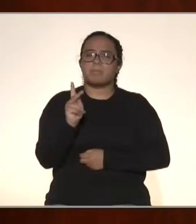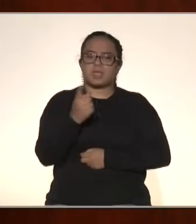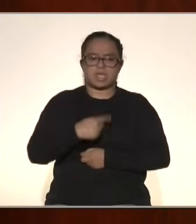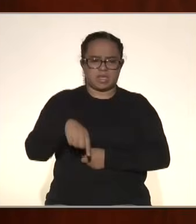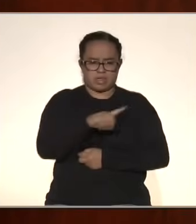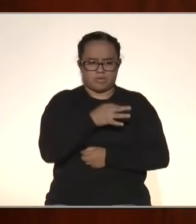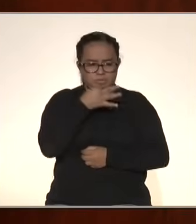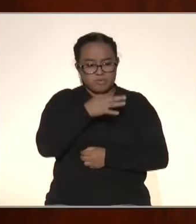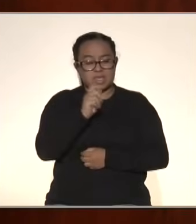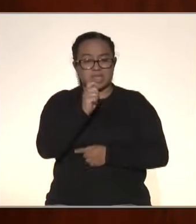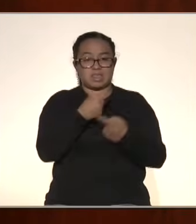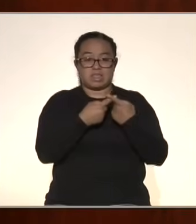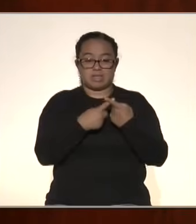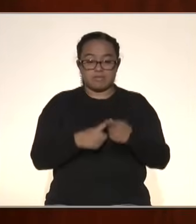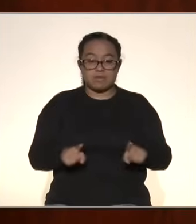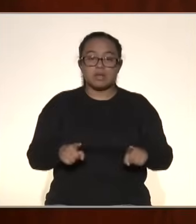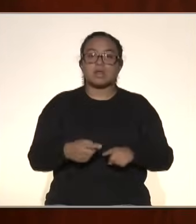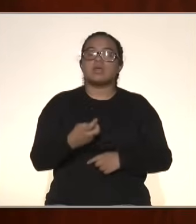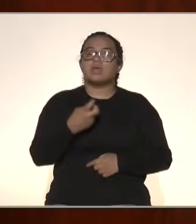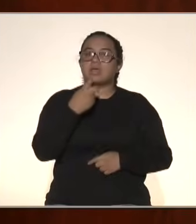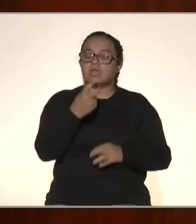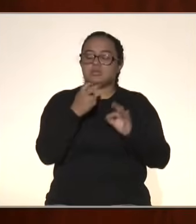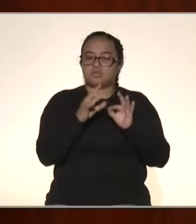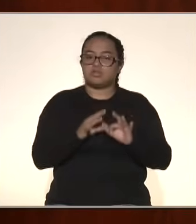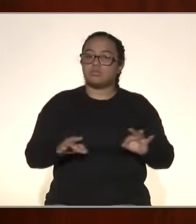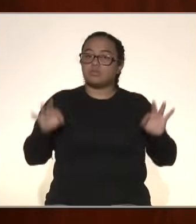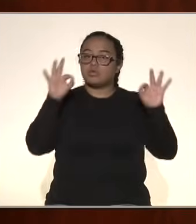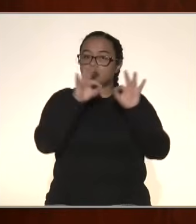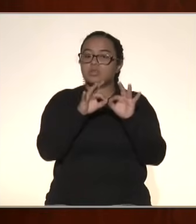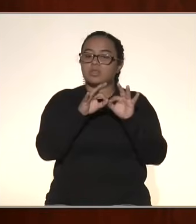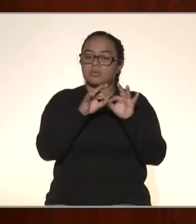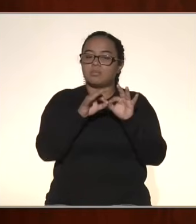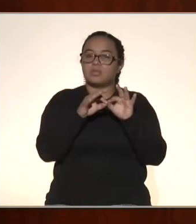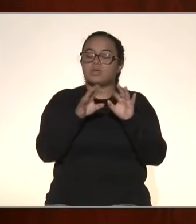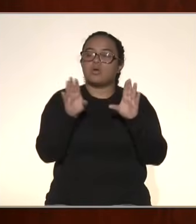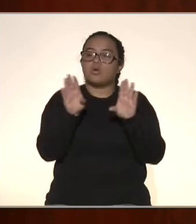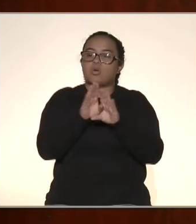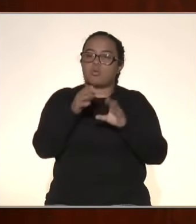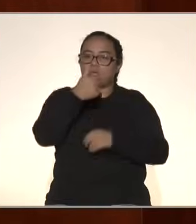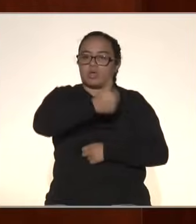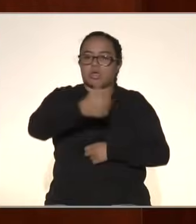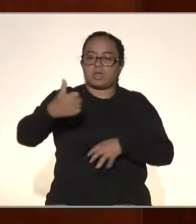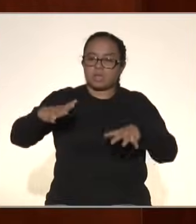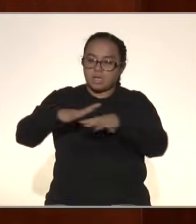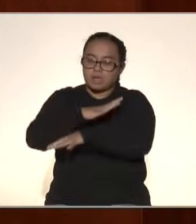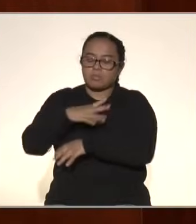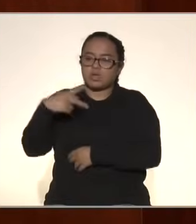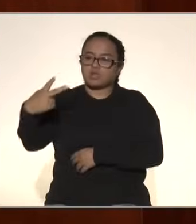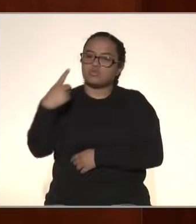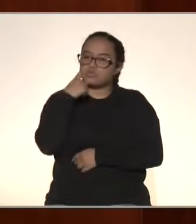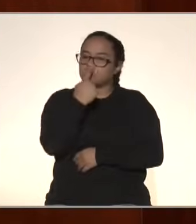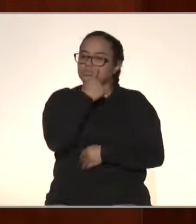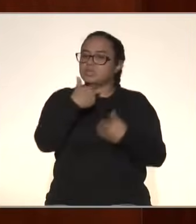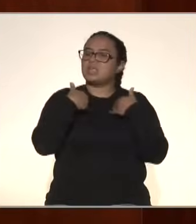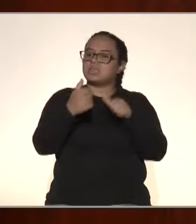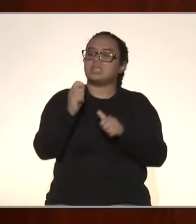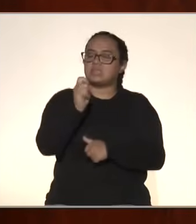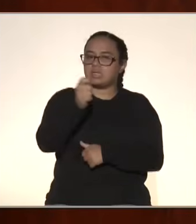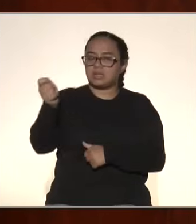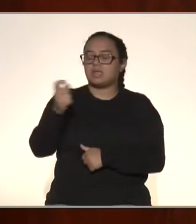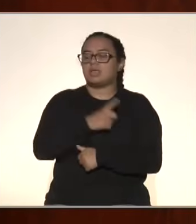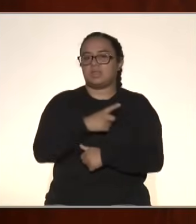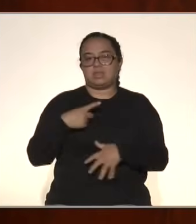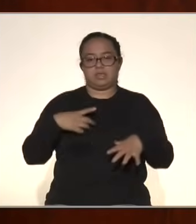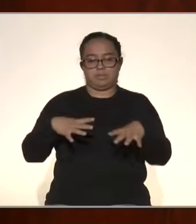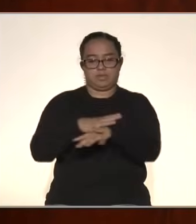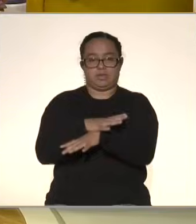distinto tiene un poder muy importante en que cambien los afectos y los conceptos. Claro, muy, muy